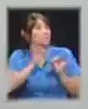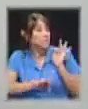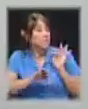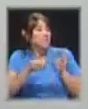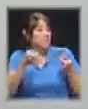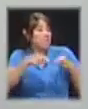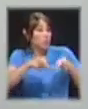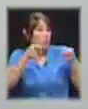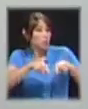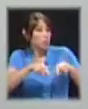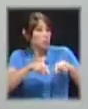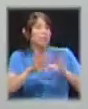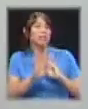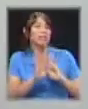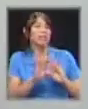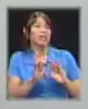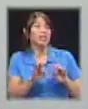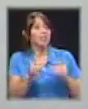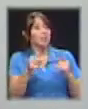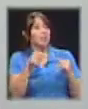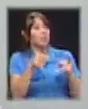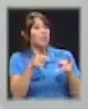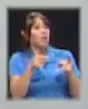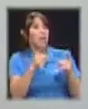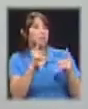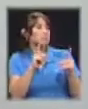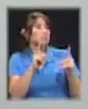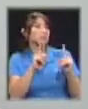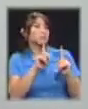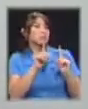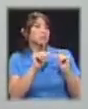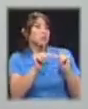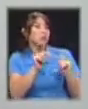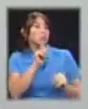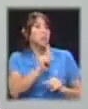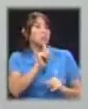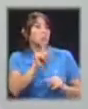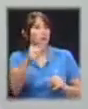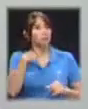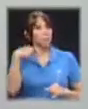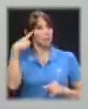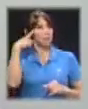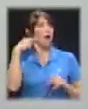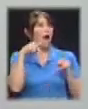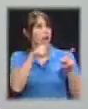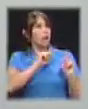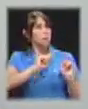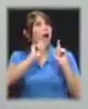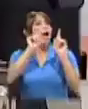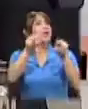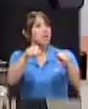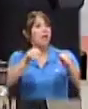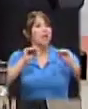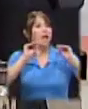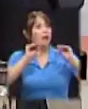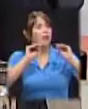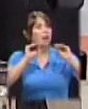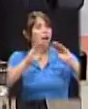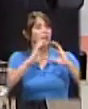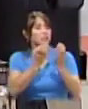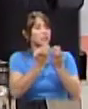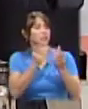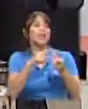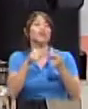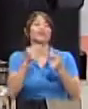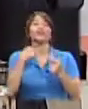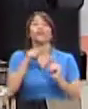y yo intuí, y eso era correcto, que iba a dar clases. Entonces subo al tercer piso donde estaba el centro de investigación y un